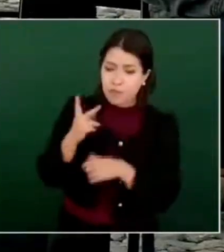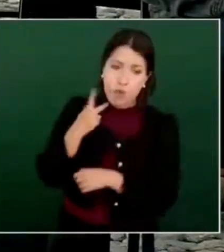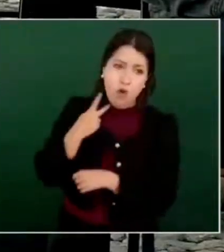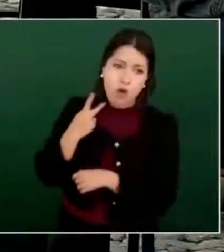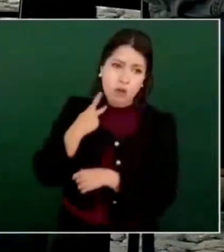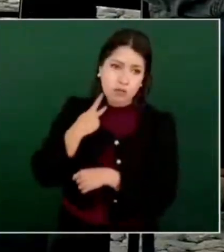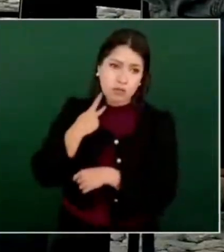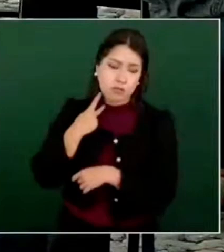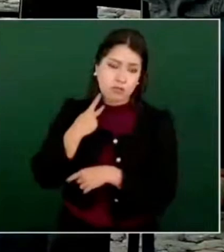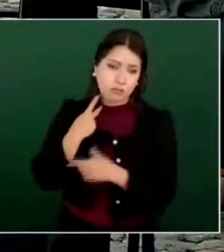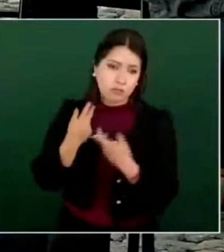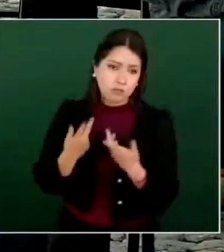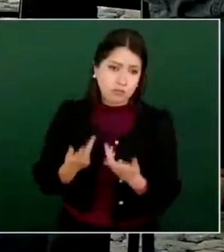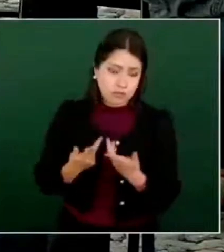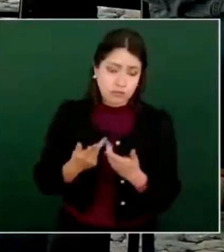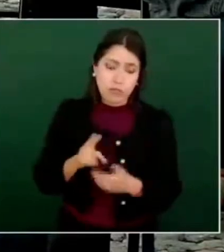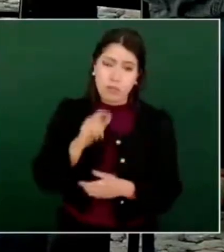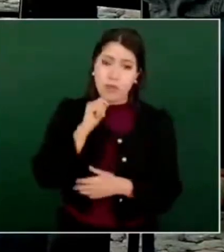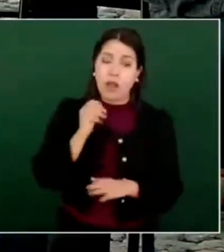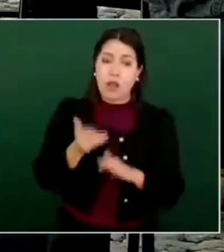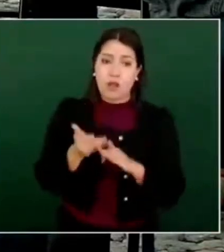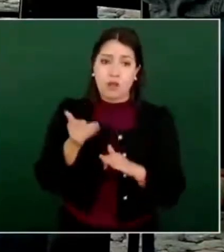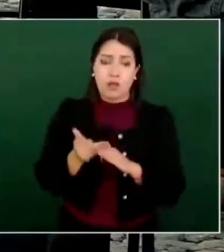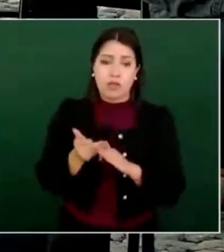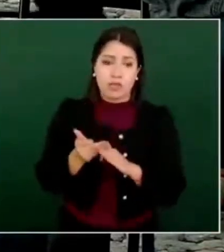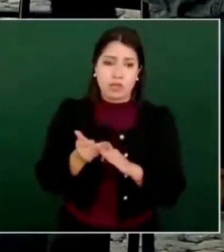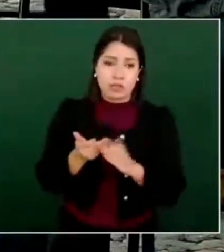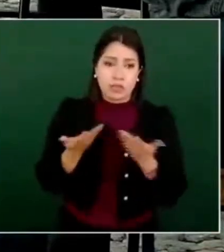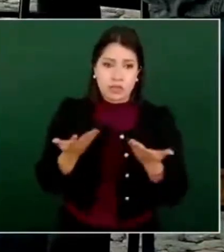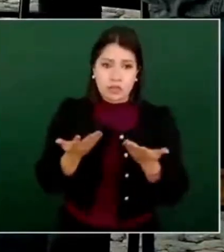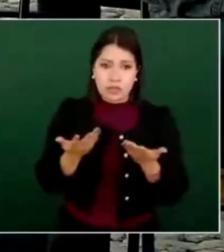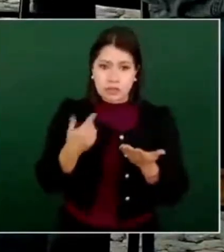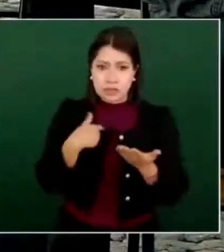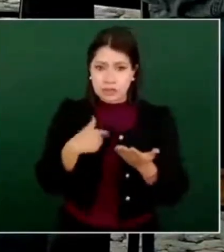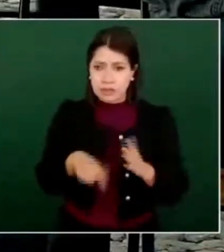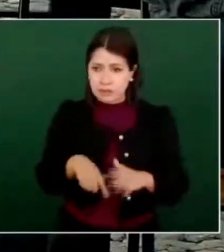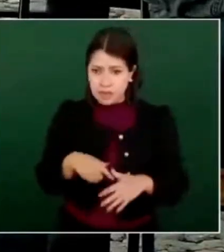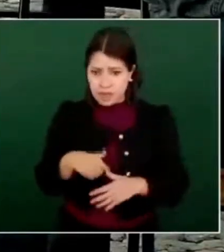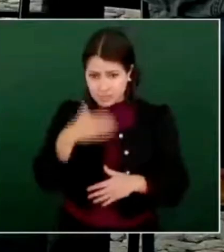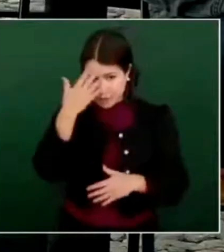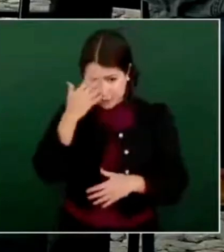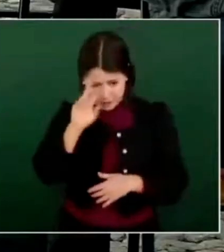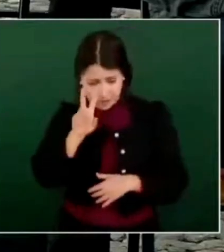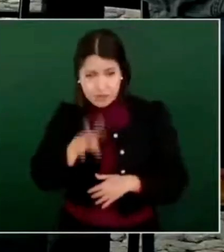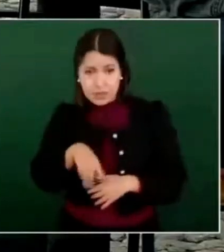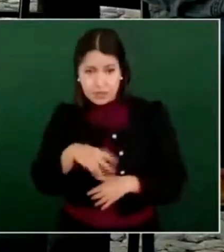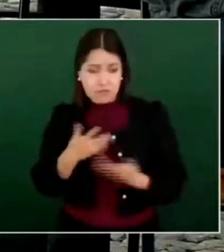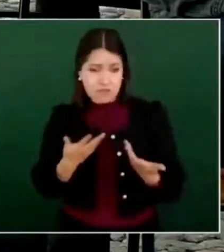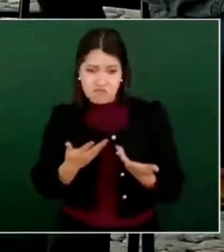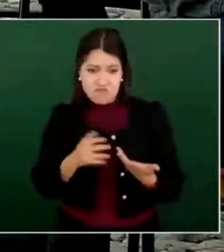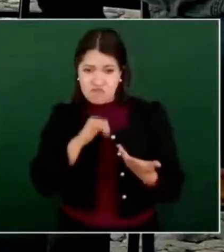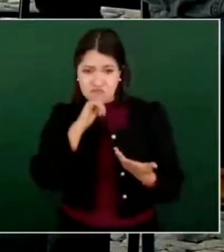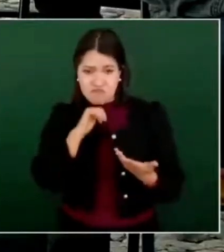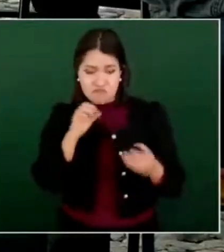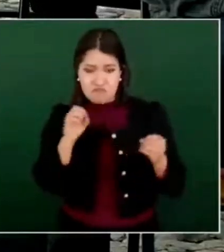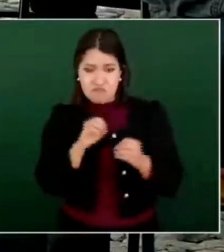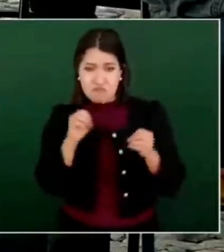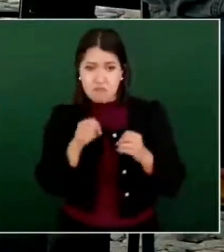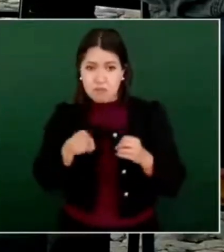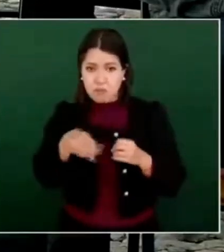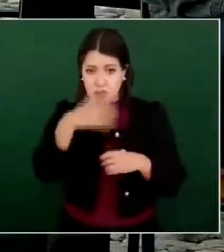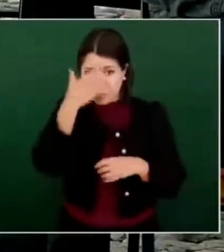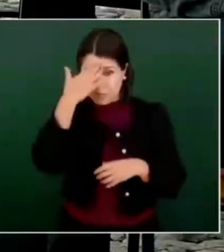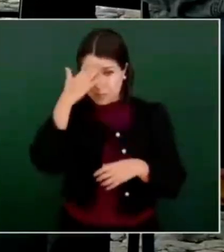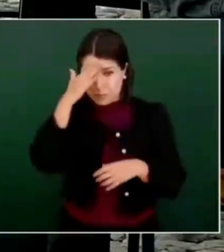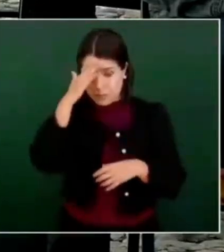el crimen organizado y que hasta el momento no se han corroborado, ¿estaría usted de acuerdo que sus derechos políticos